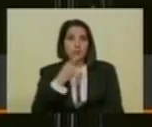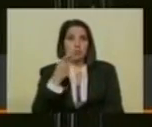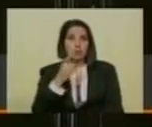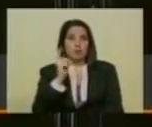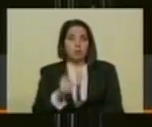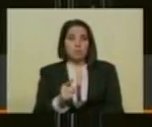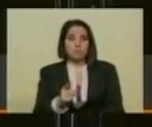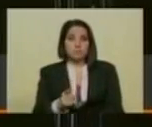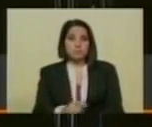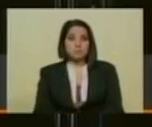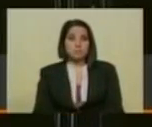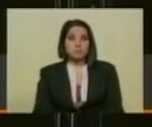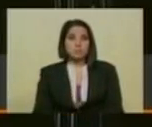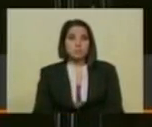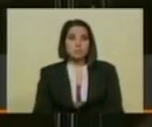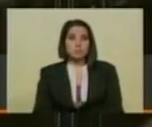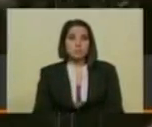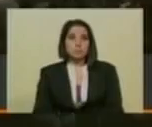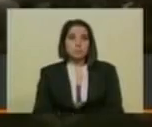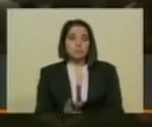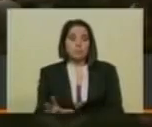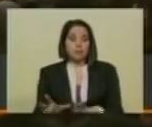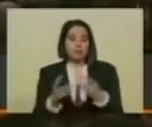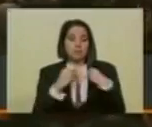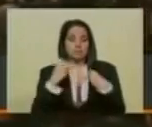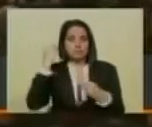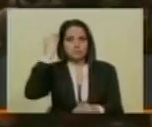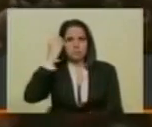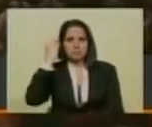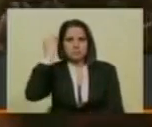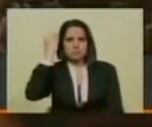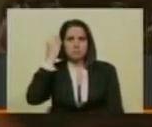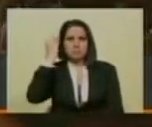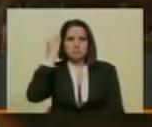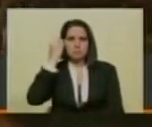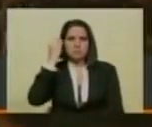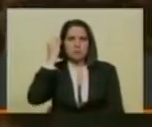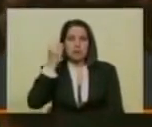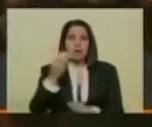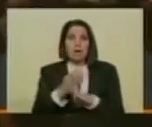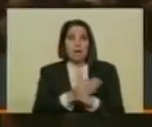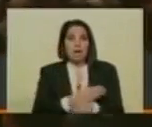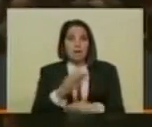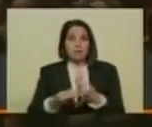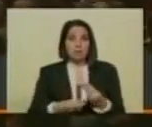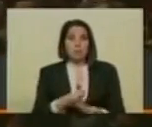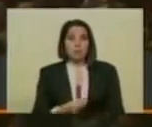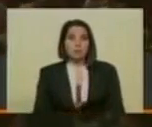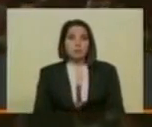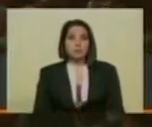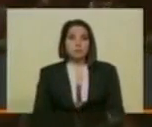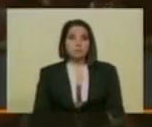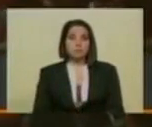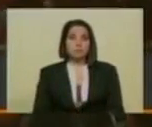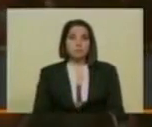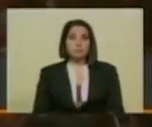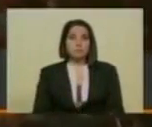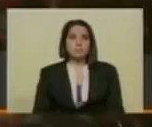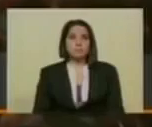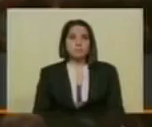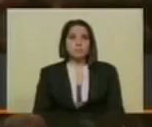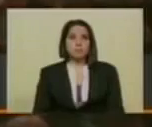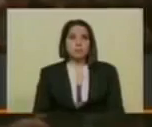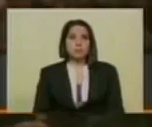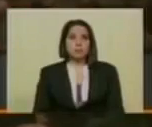retomé una reflexión que ya habíamos hecho con motivo de la